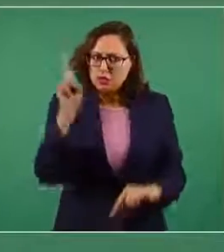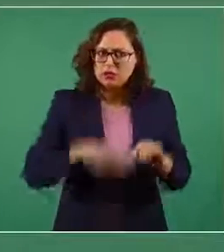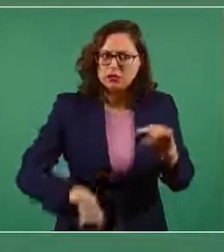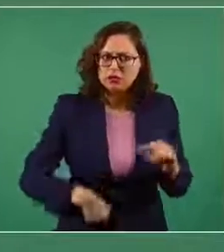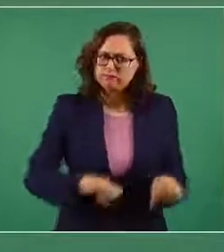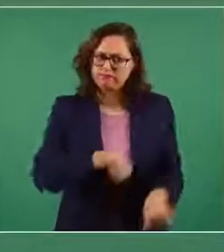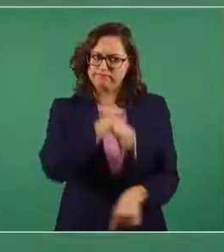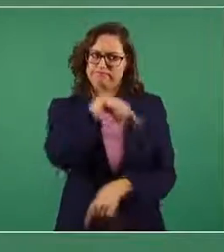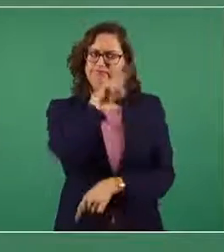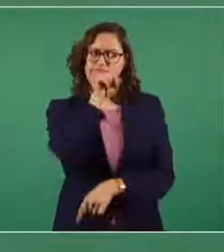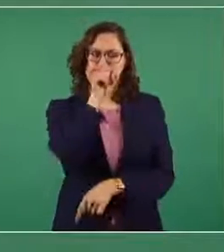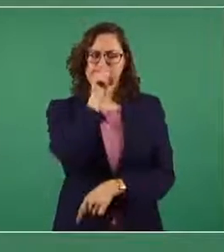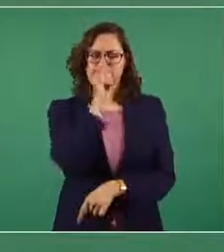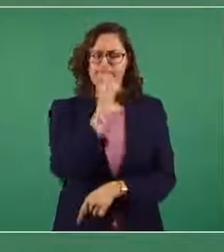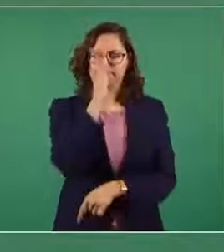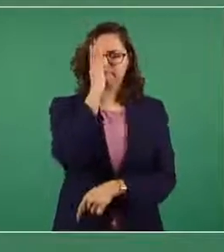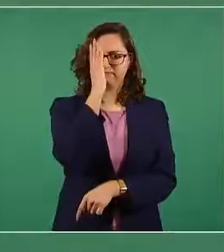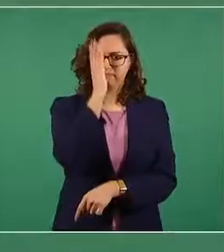el